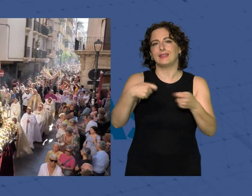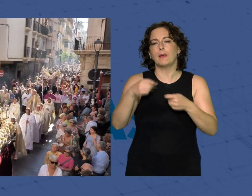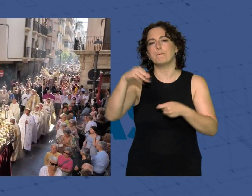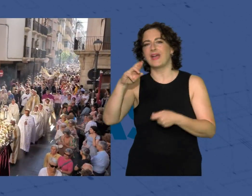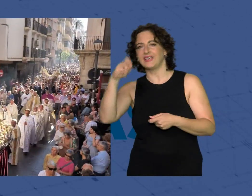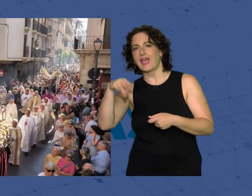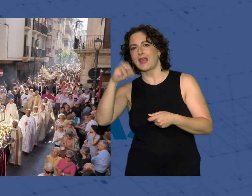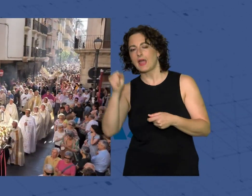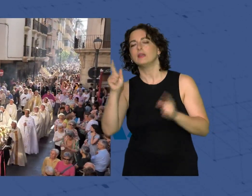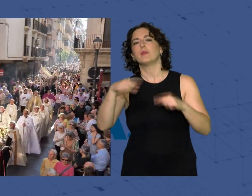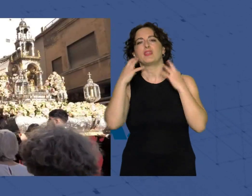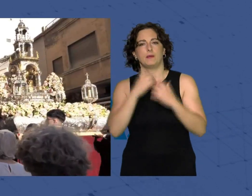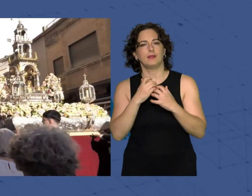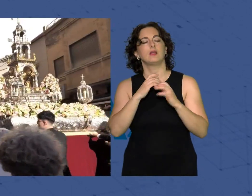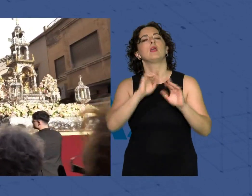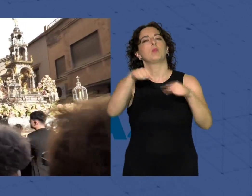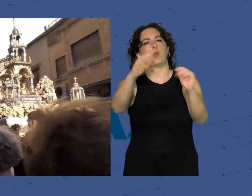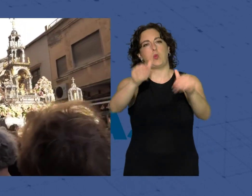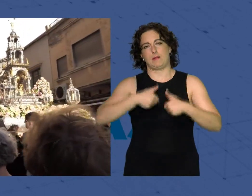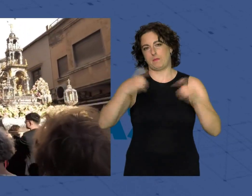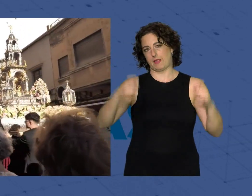regresar, una vez más, a la plaza de la Catedral.